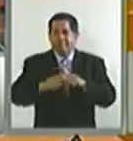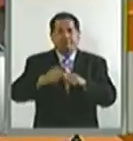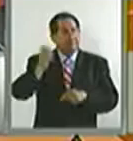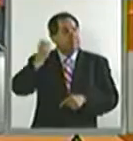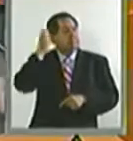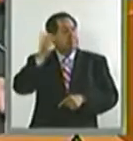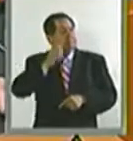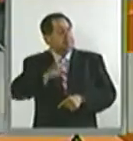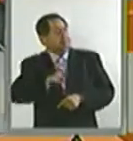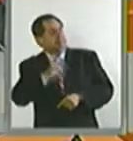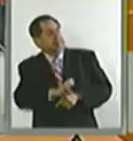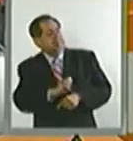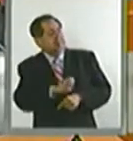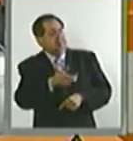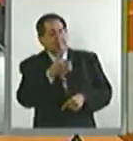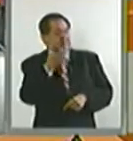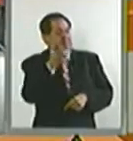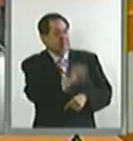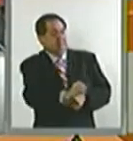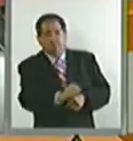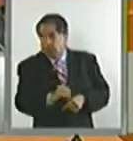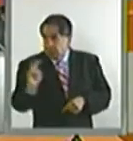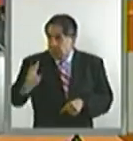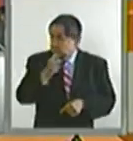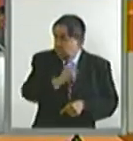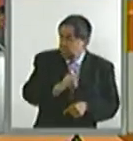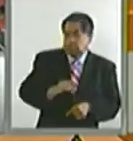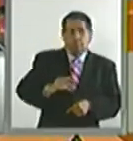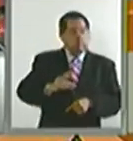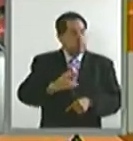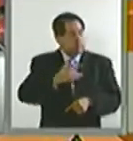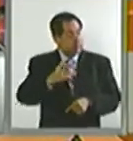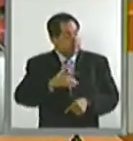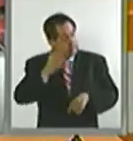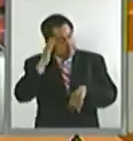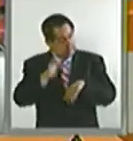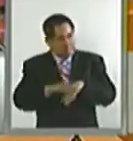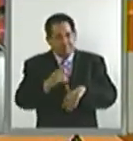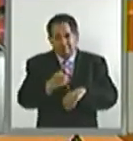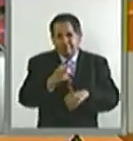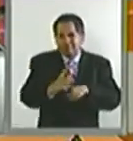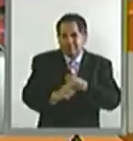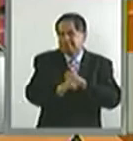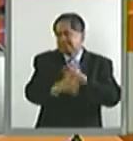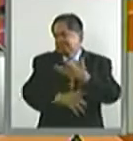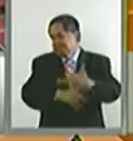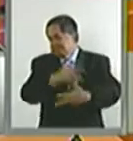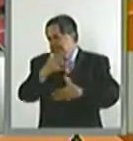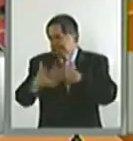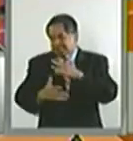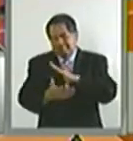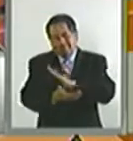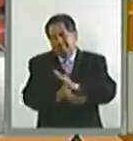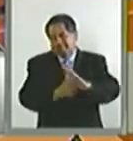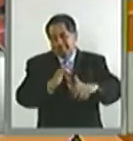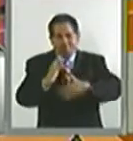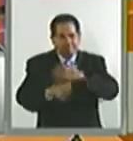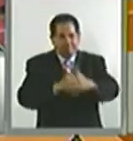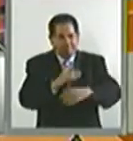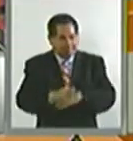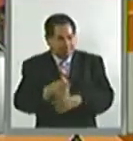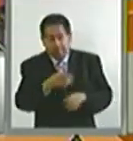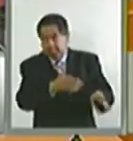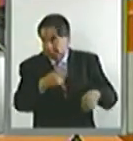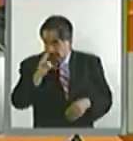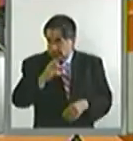Un discurso de odio es el primer paso para provocar agresiones, violencia, discriminación, para rechazar a aquel